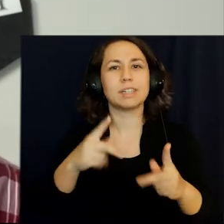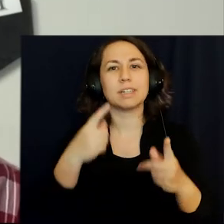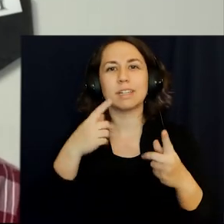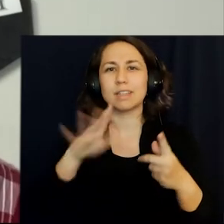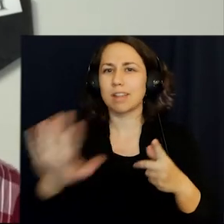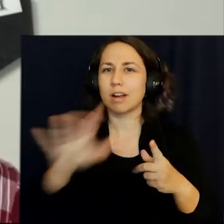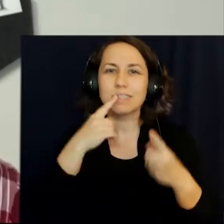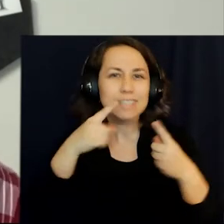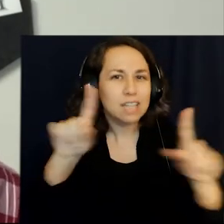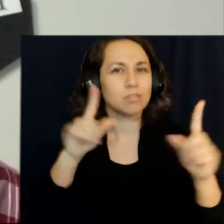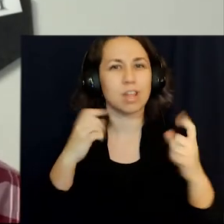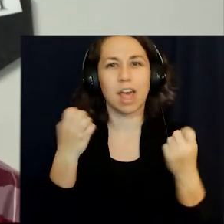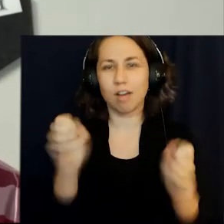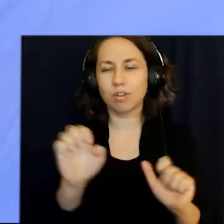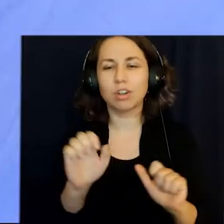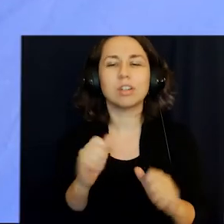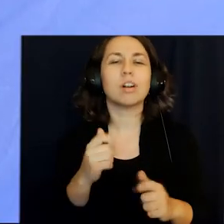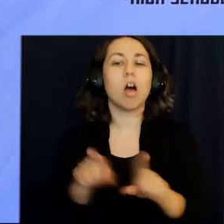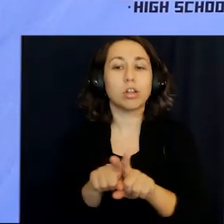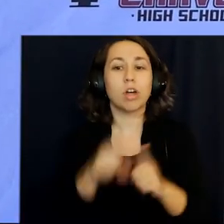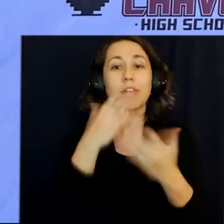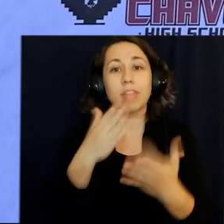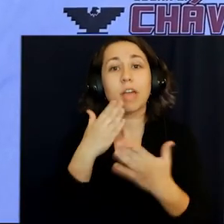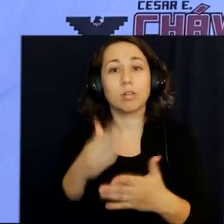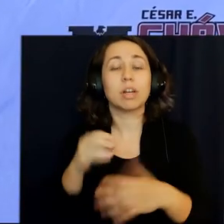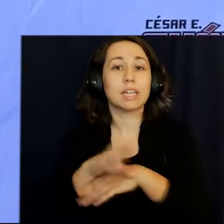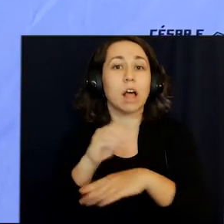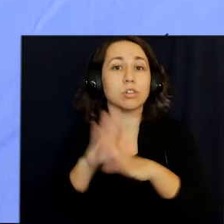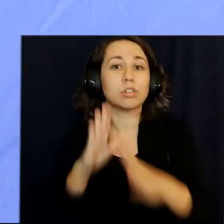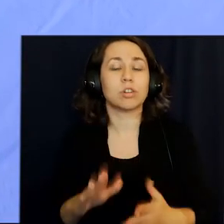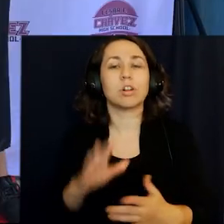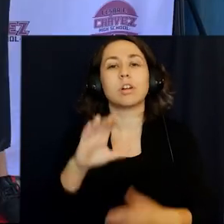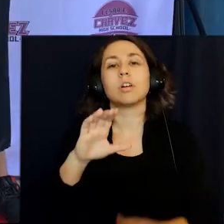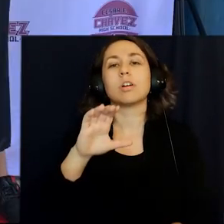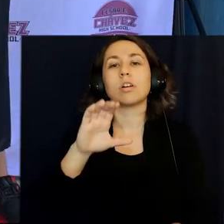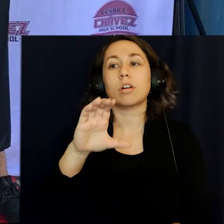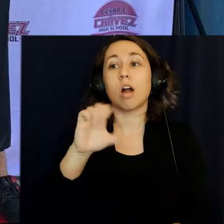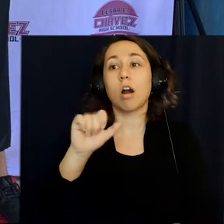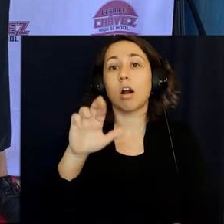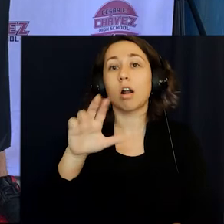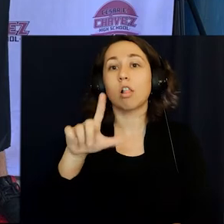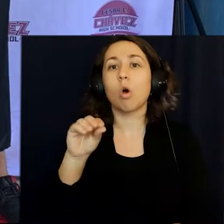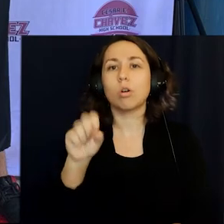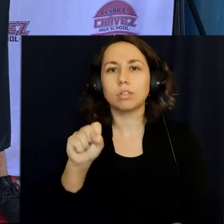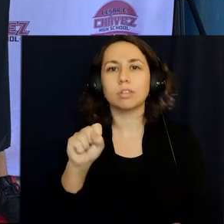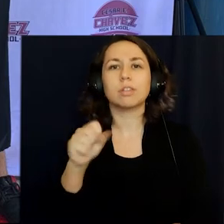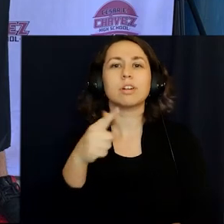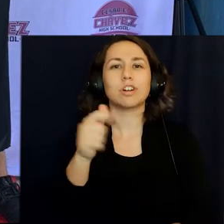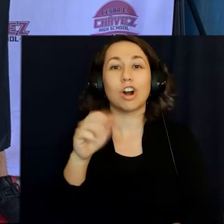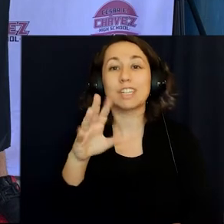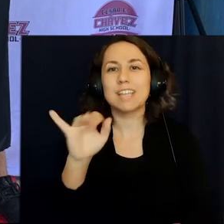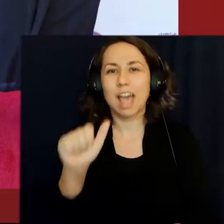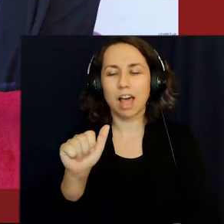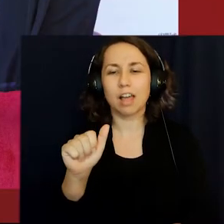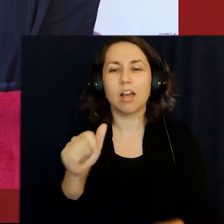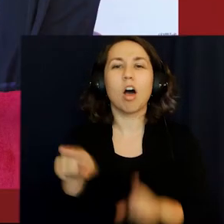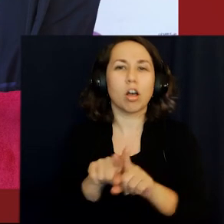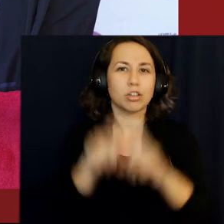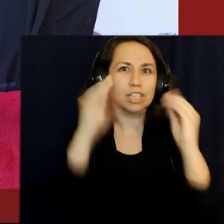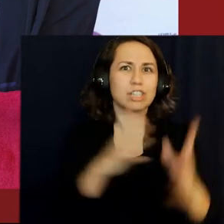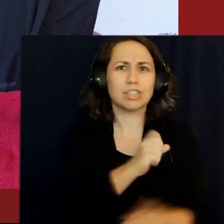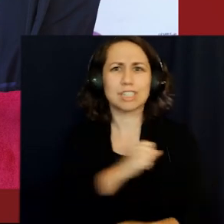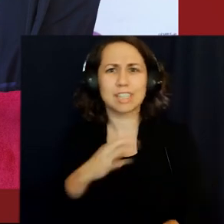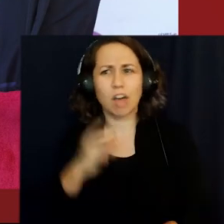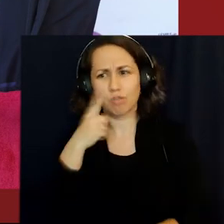maestros y personal que hacen que Chávez sea un gran lugar para todos los alumnos todos los días. Felicidades a todos nuestros graduados y queremos que